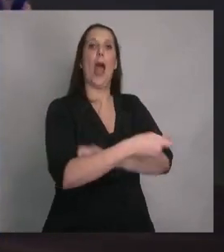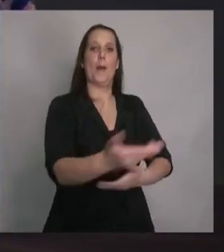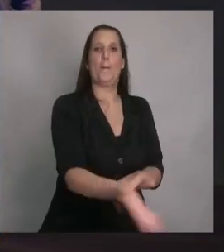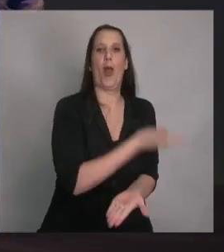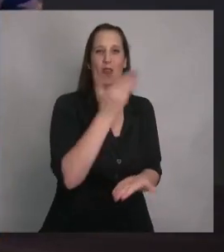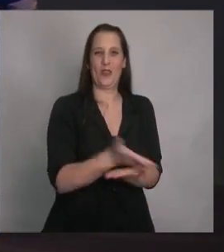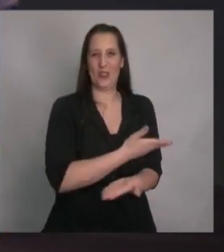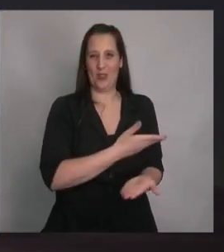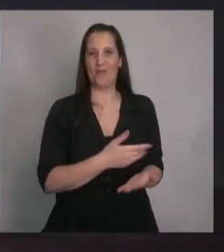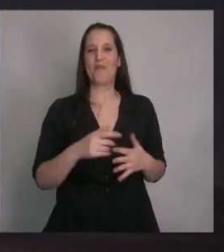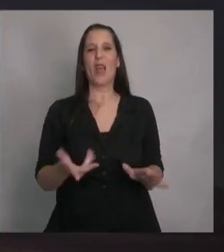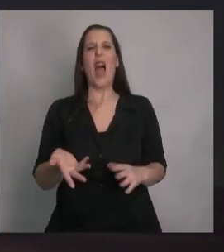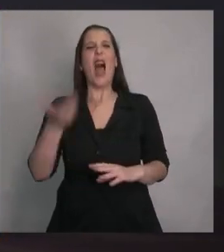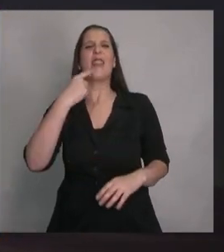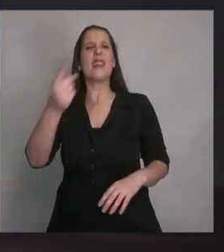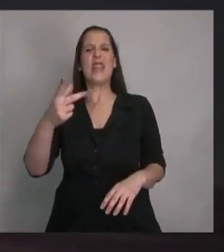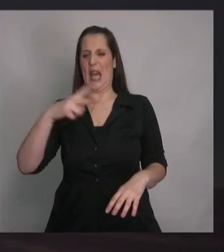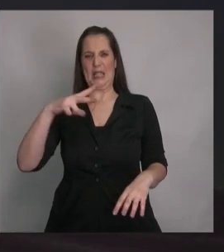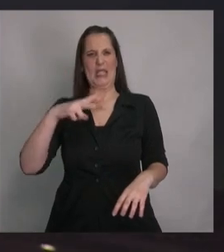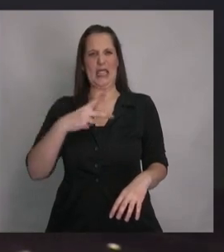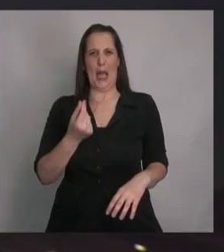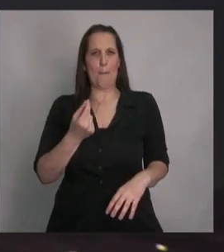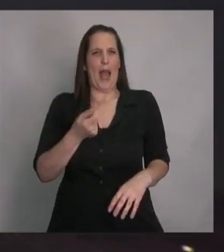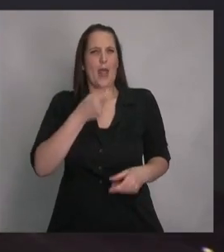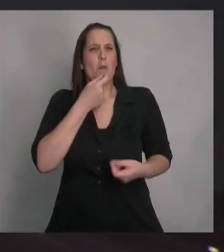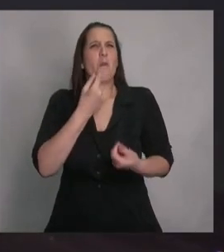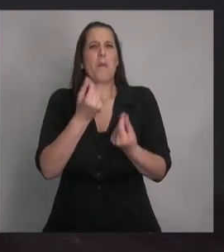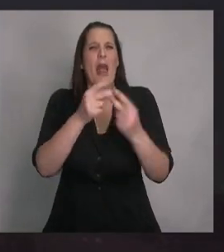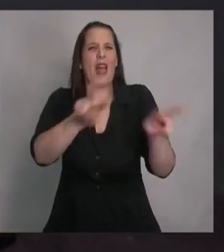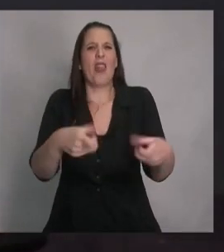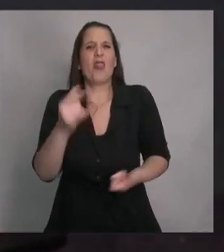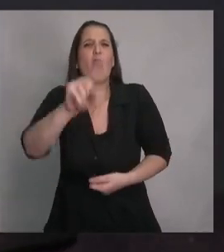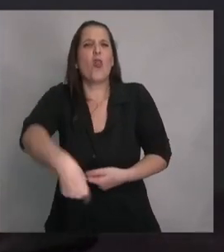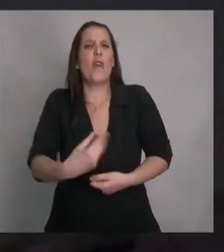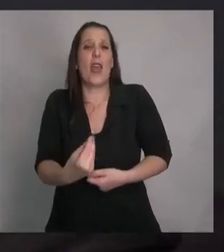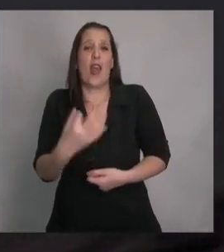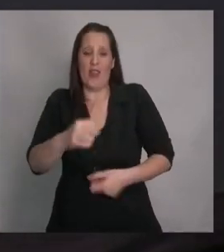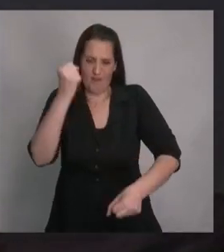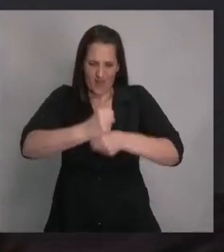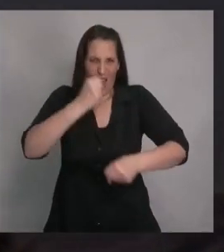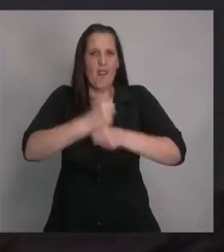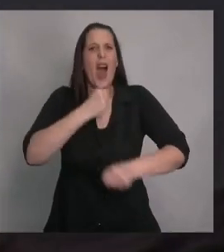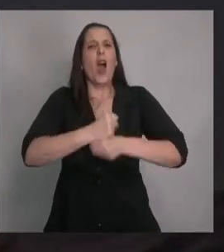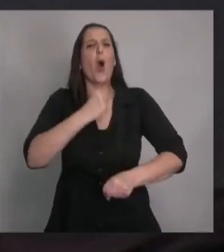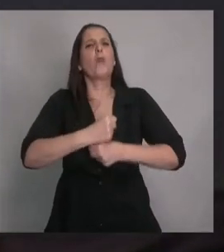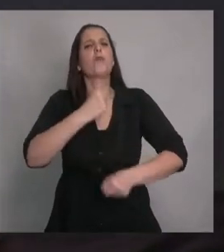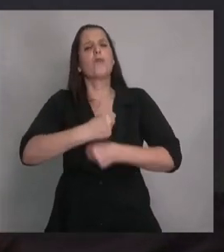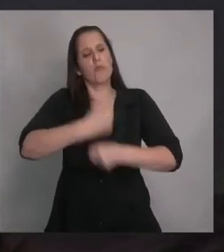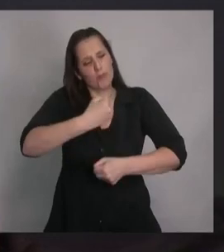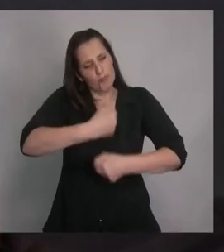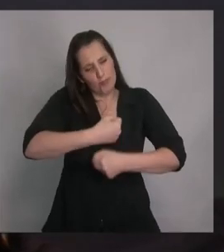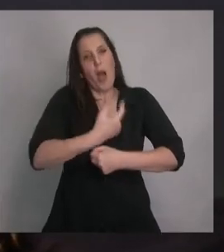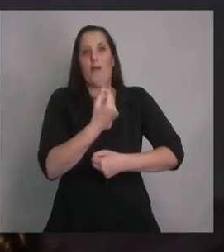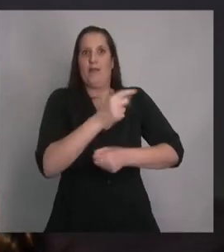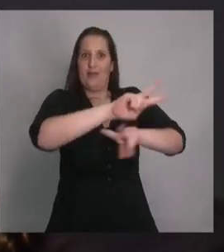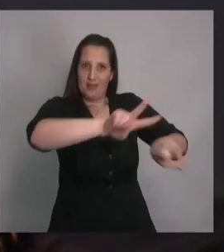decía que la riqueza nace es del trabajo, no de la extracción. Es lo que nos permitiría pensar